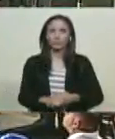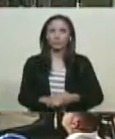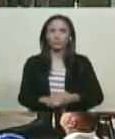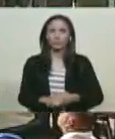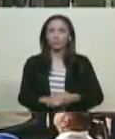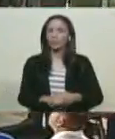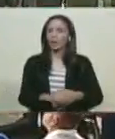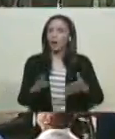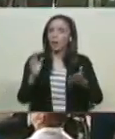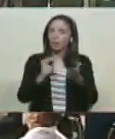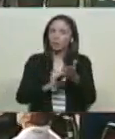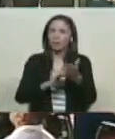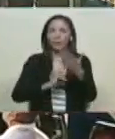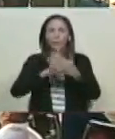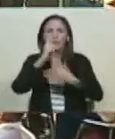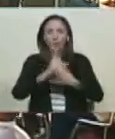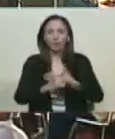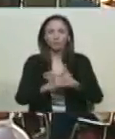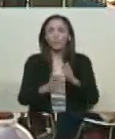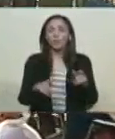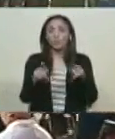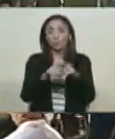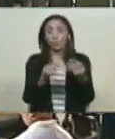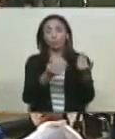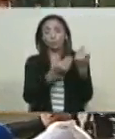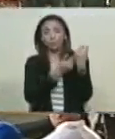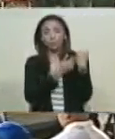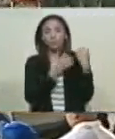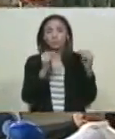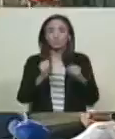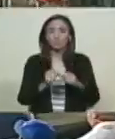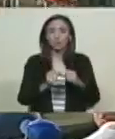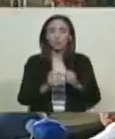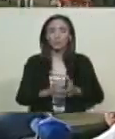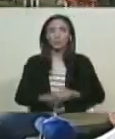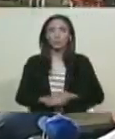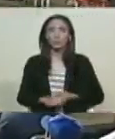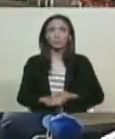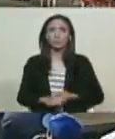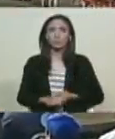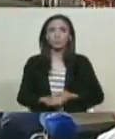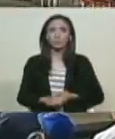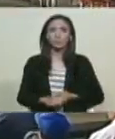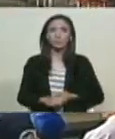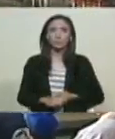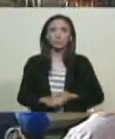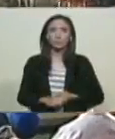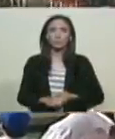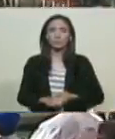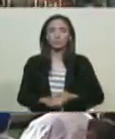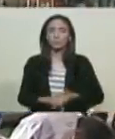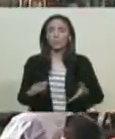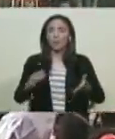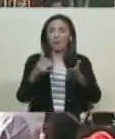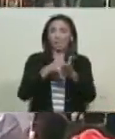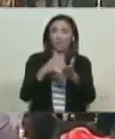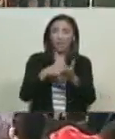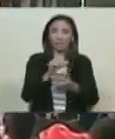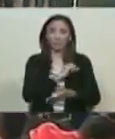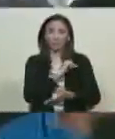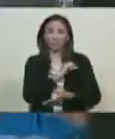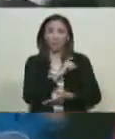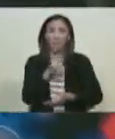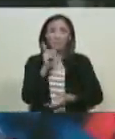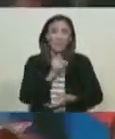retomarlo con fuerza. Pero me quiero comprometer con los pelos del burro en la mano, sin demagogia, sin mentira,